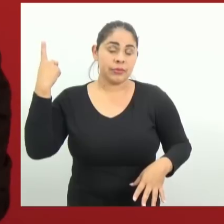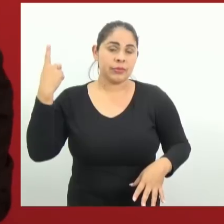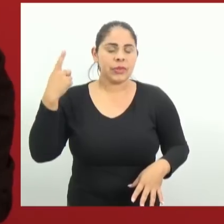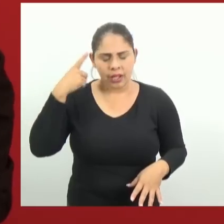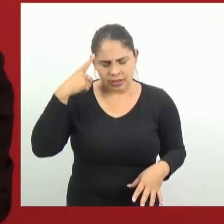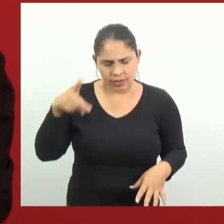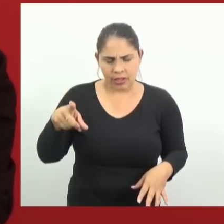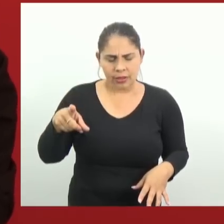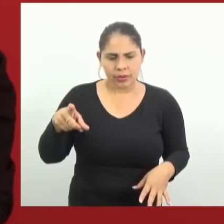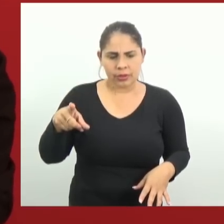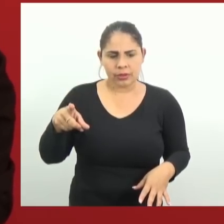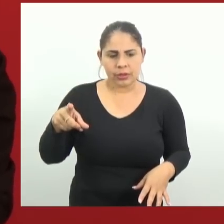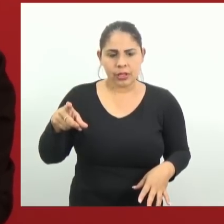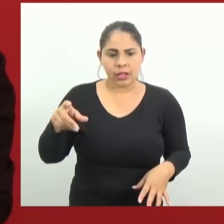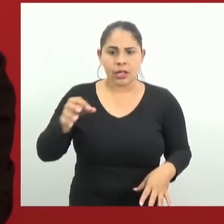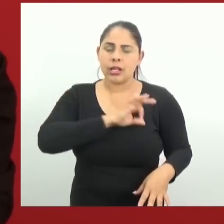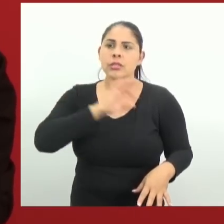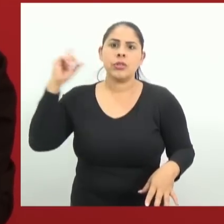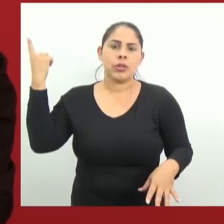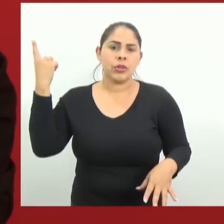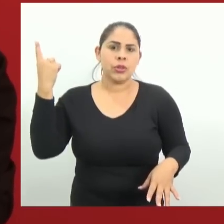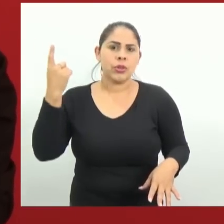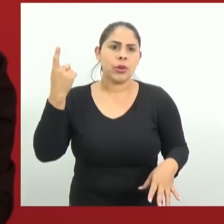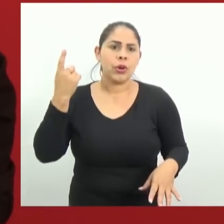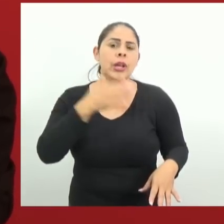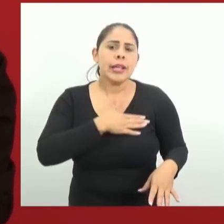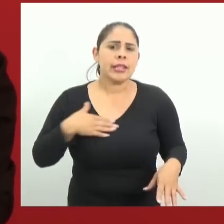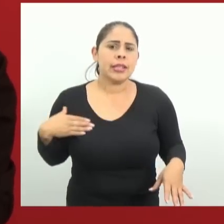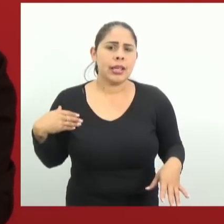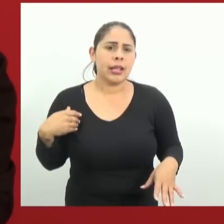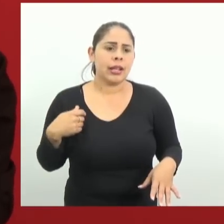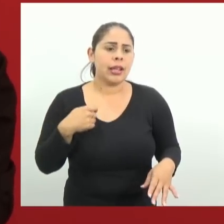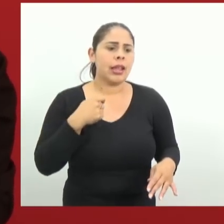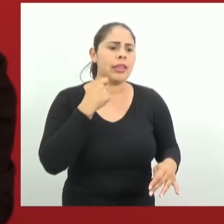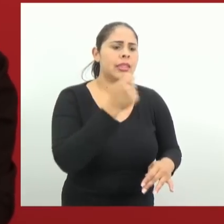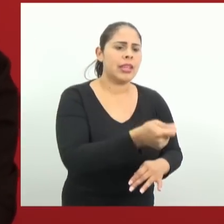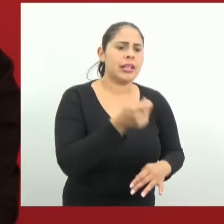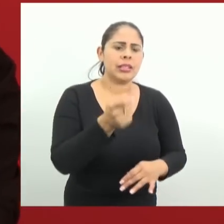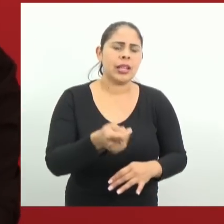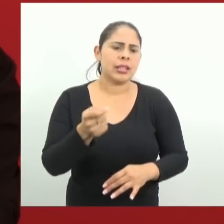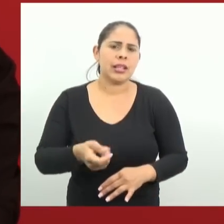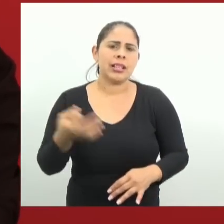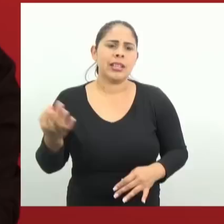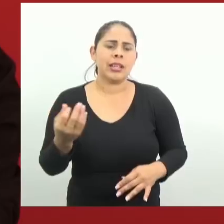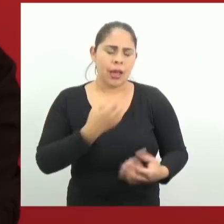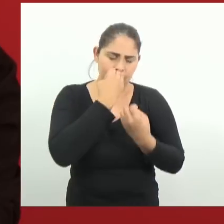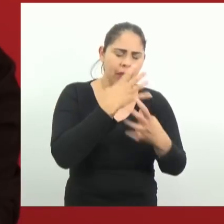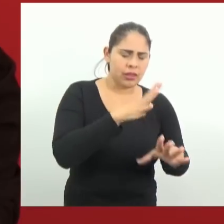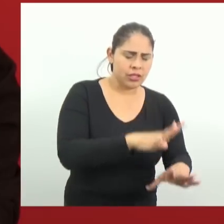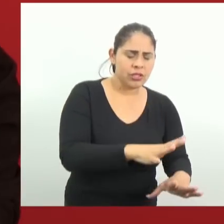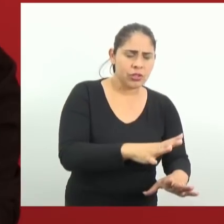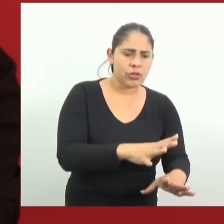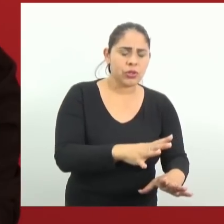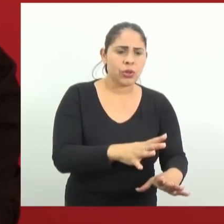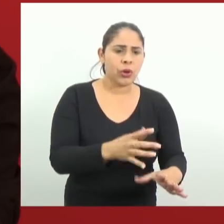¿Sabes? Siempre que el Señor quiere darte algo, una bendición, una solución, o